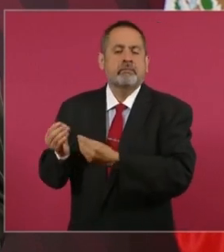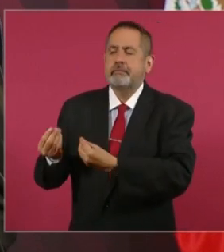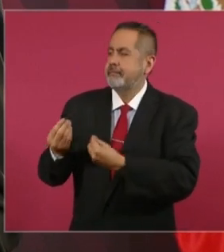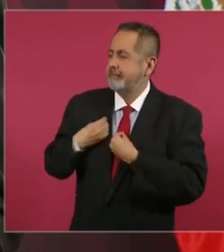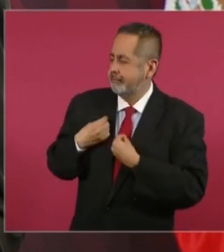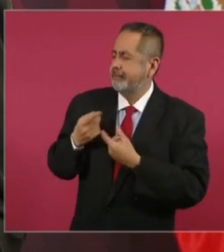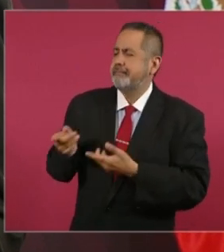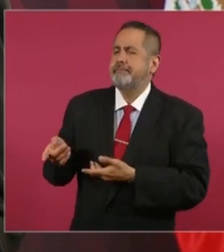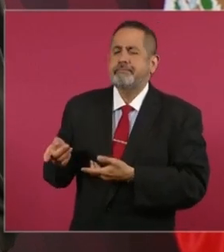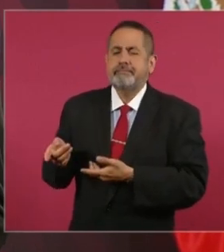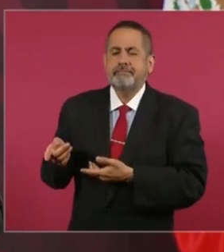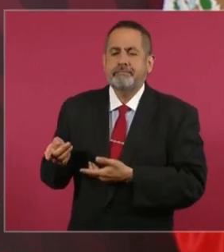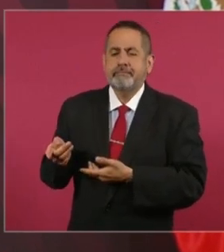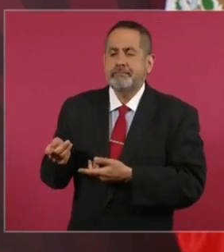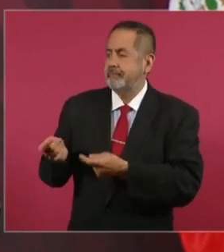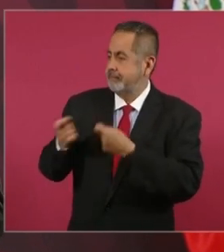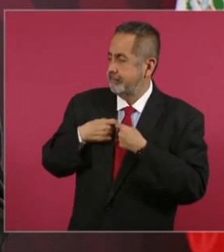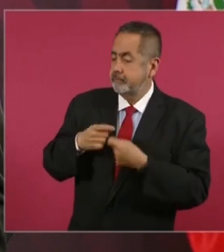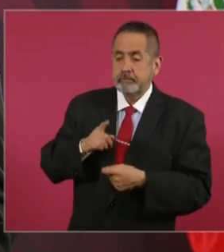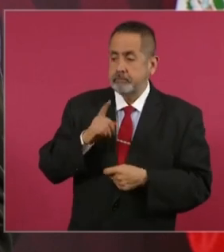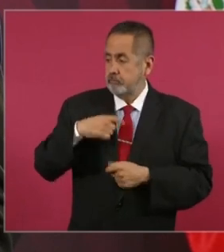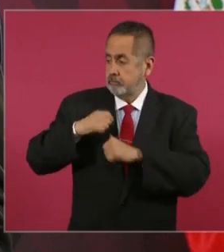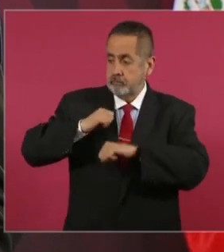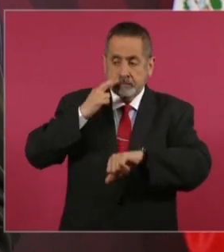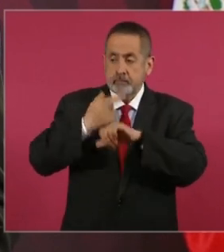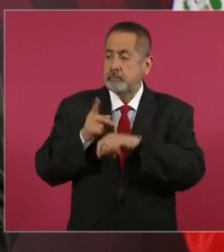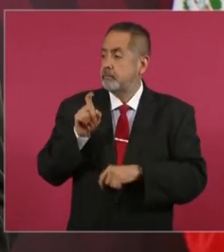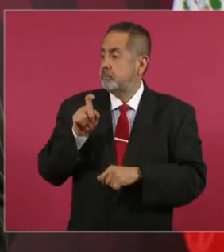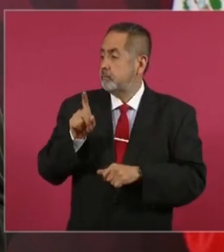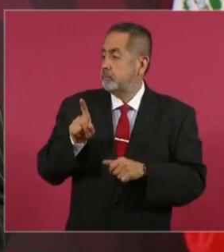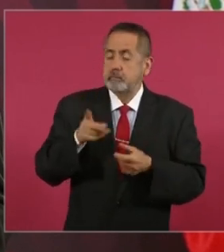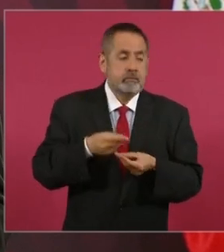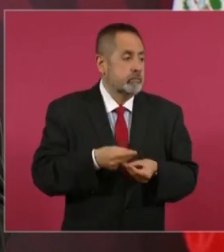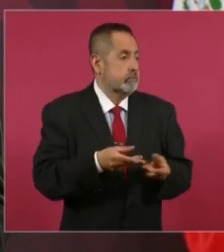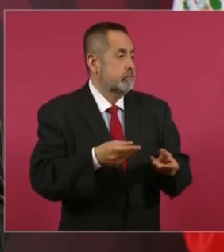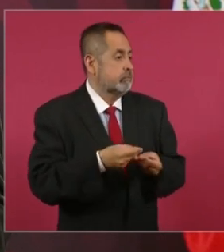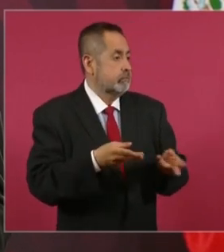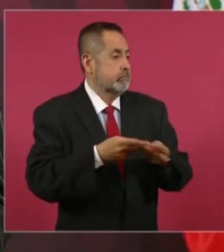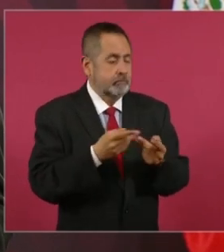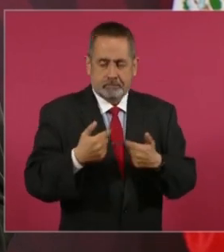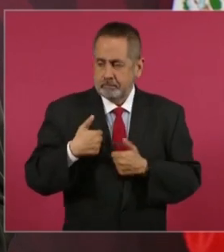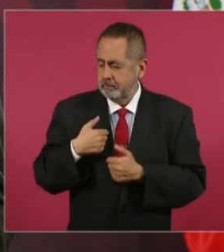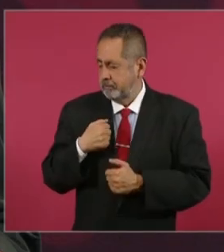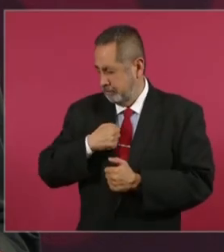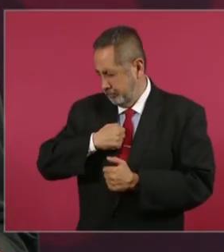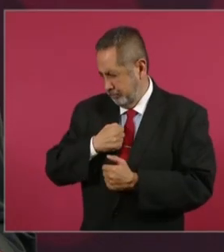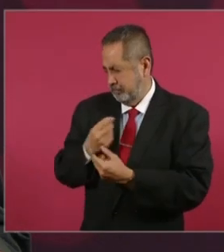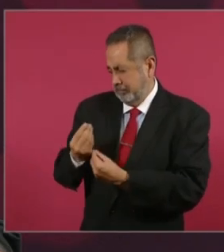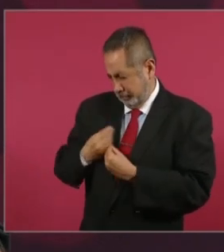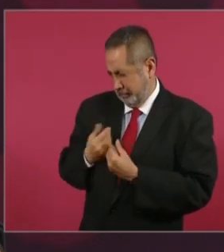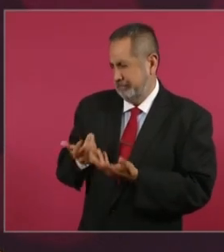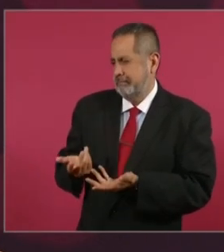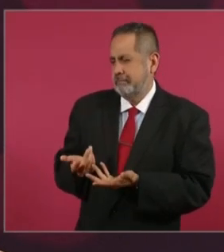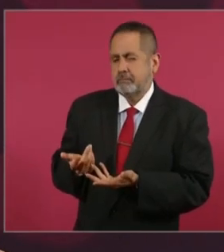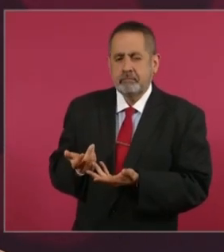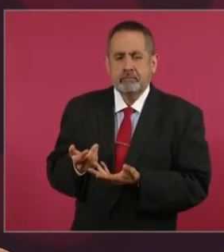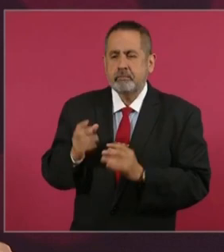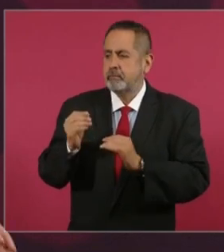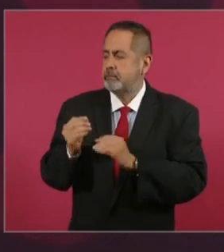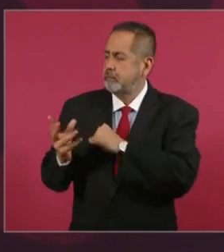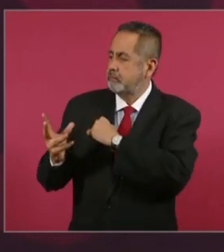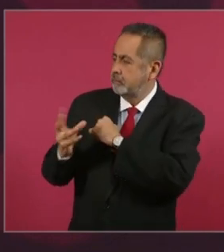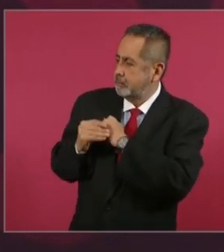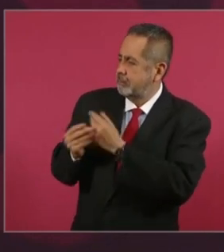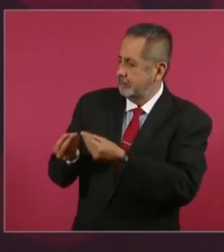distribución del agua o unas concesiones